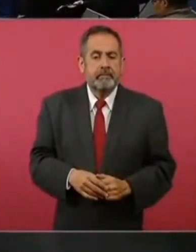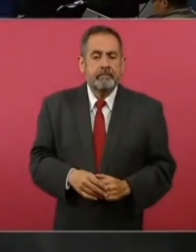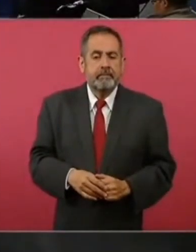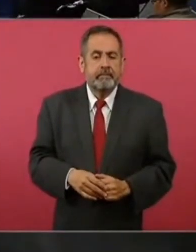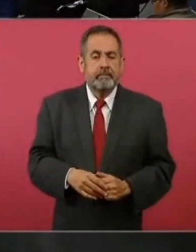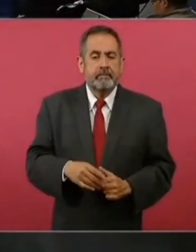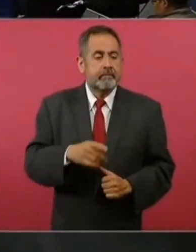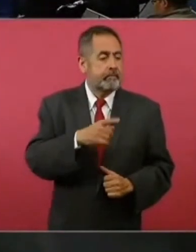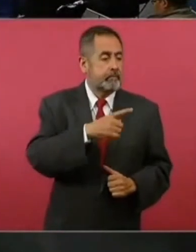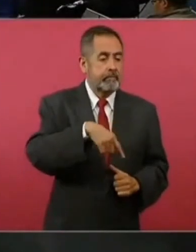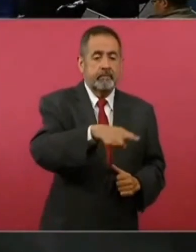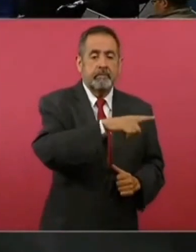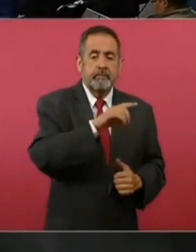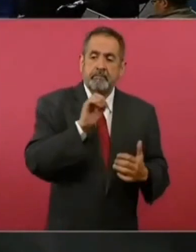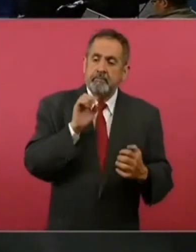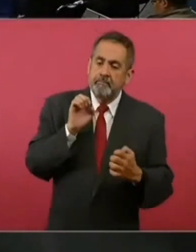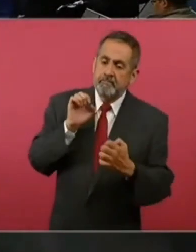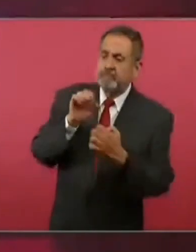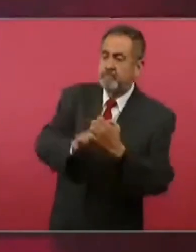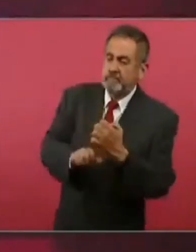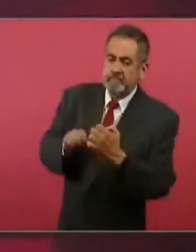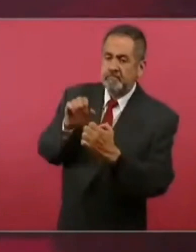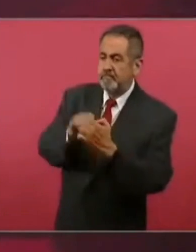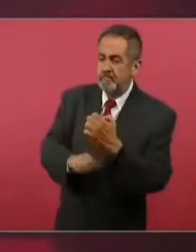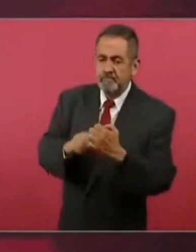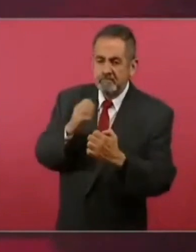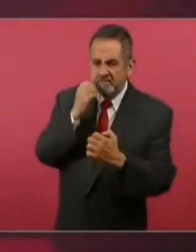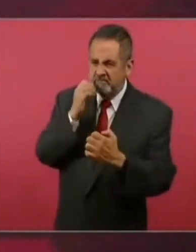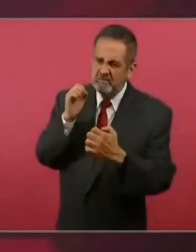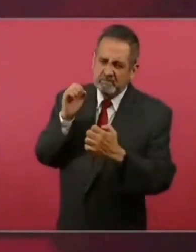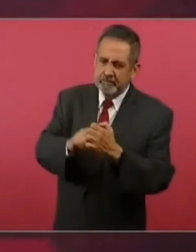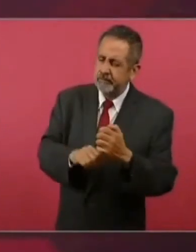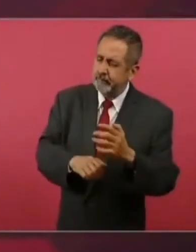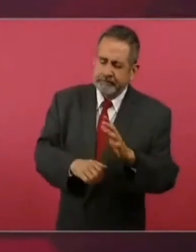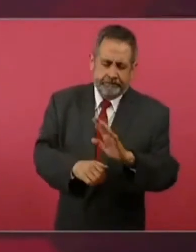Y quieren engañar, por eso es importante